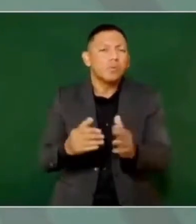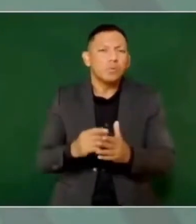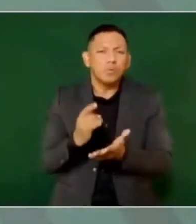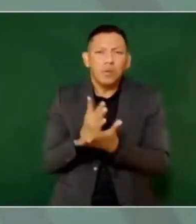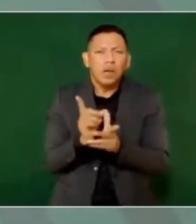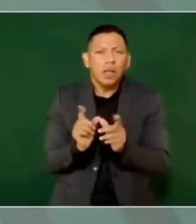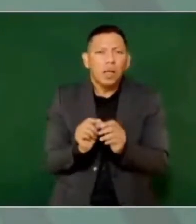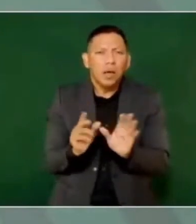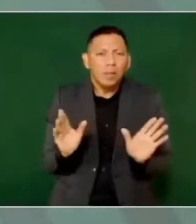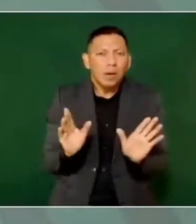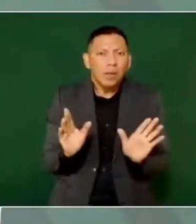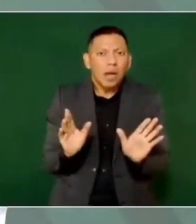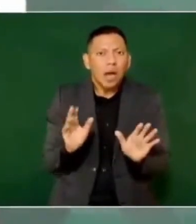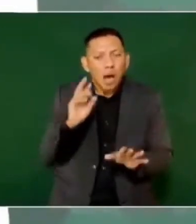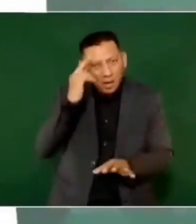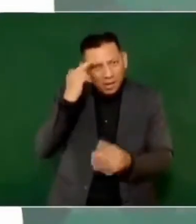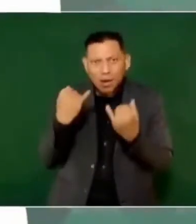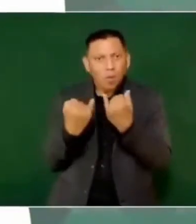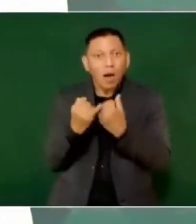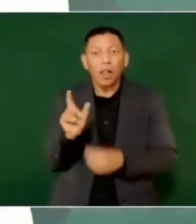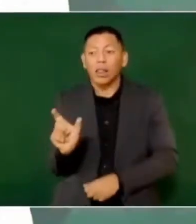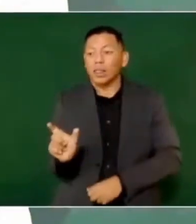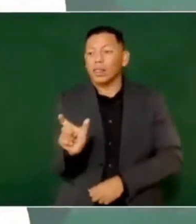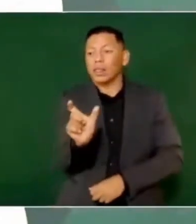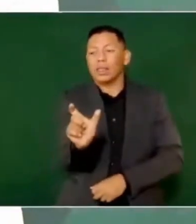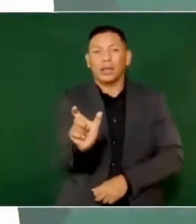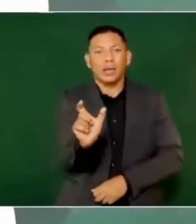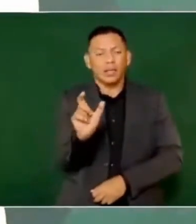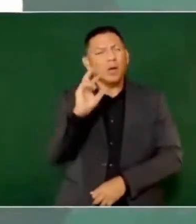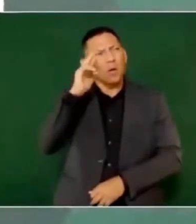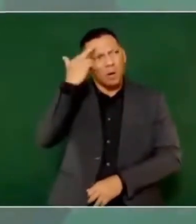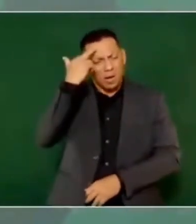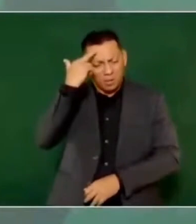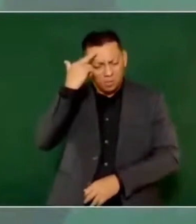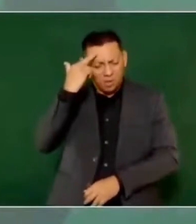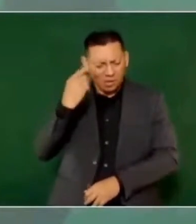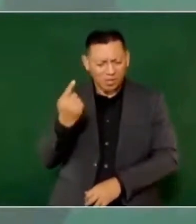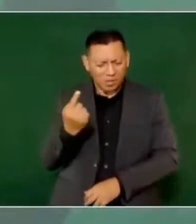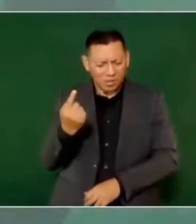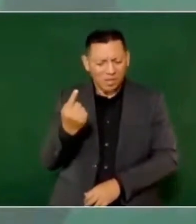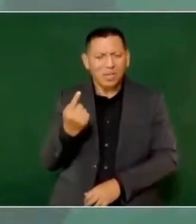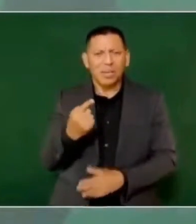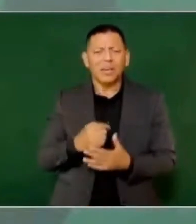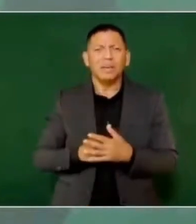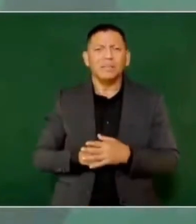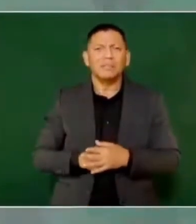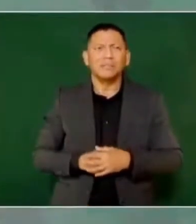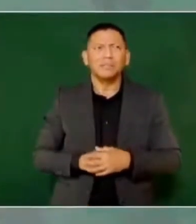Y luego tarjetas. Me acuerdo que en el